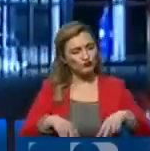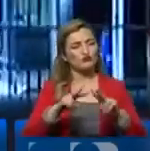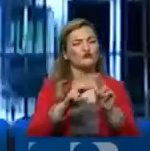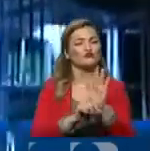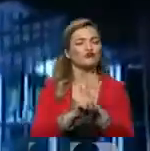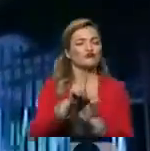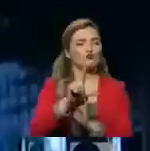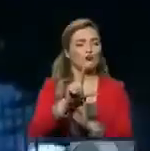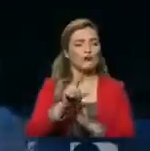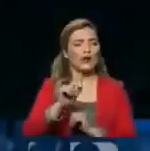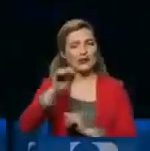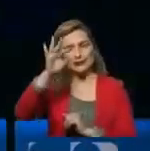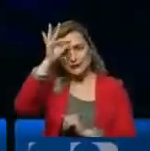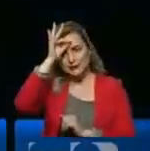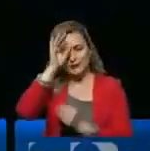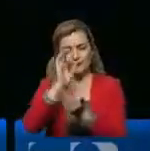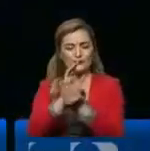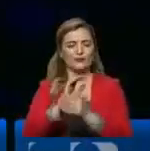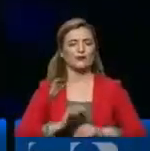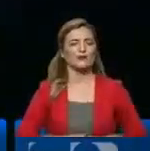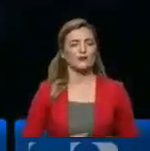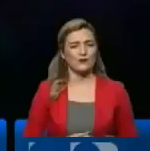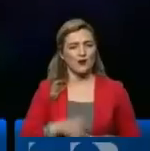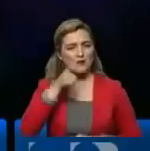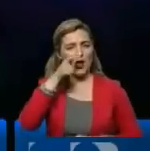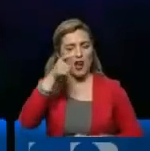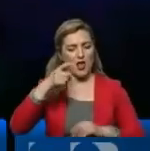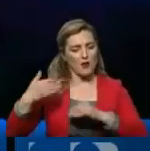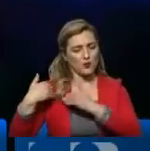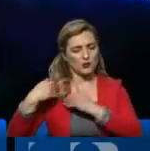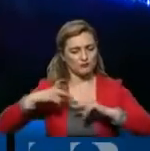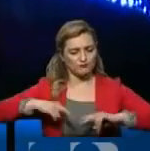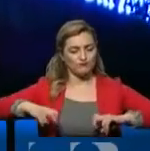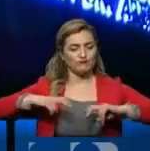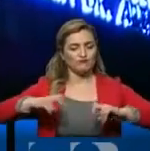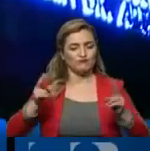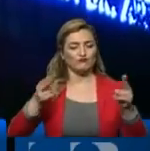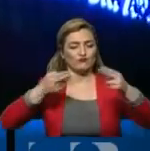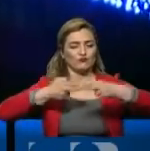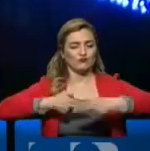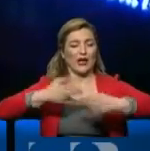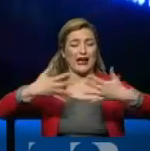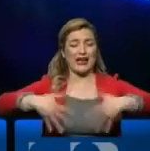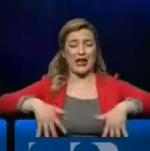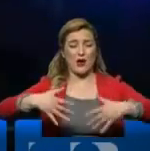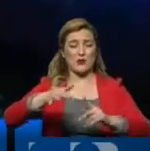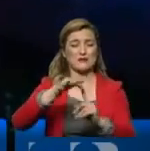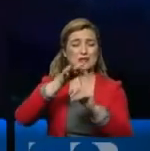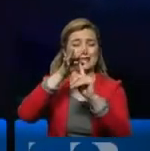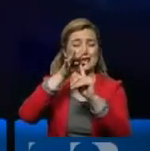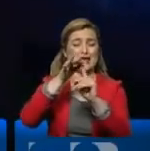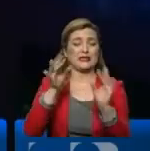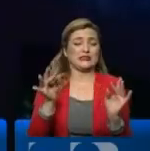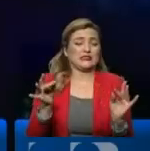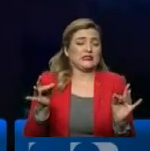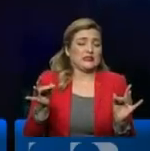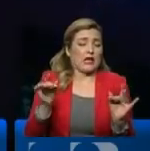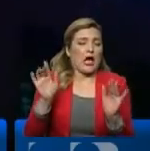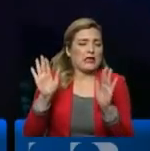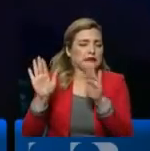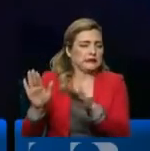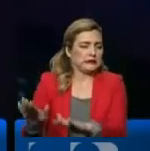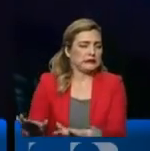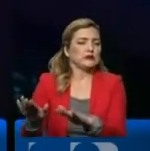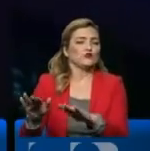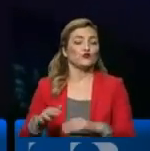la Fiscalía. Él está siendo tratado en la unidad de cuidados intensivos y allí se mantendrá, no solo por su delicado estado de salud,